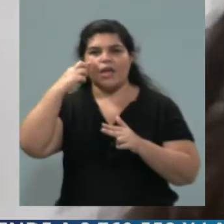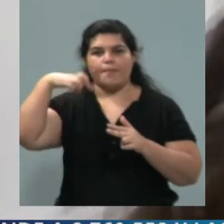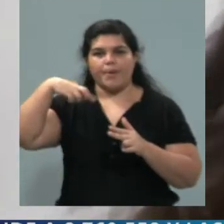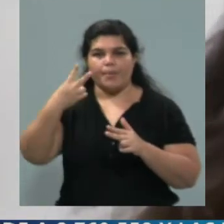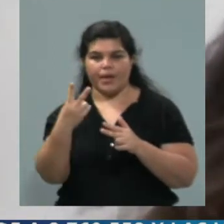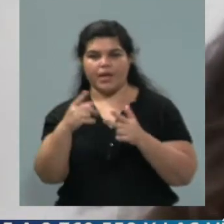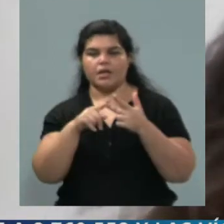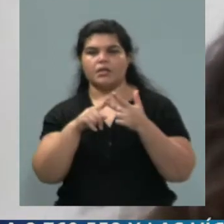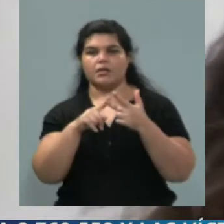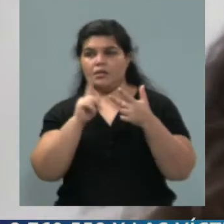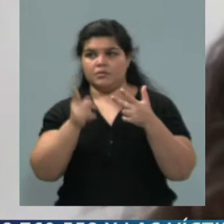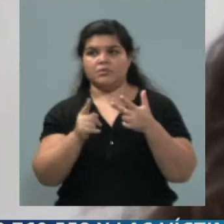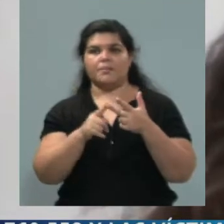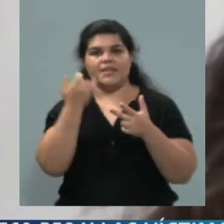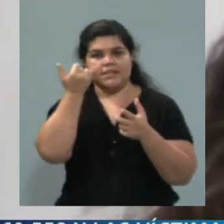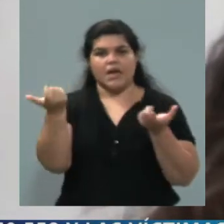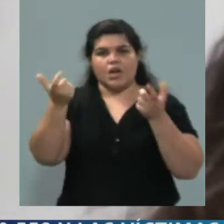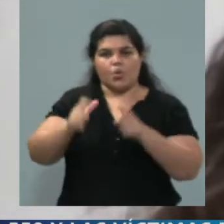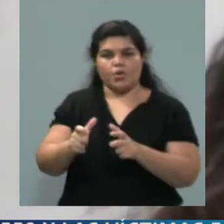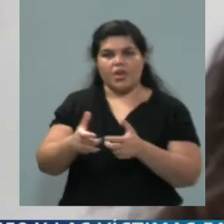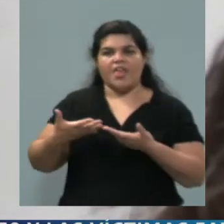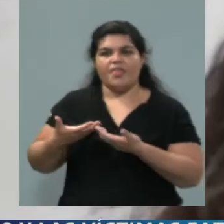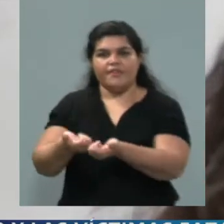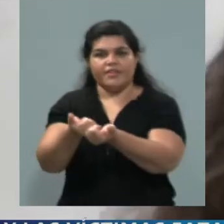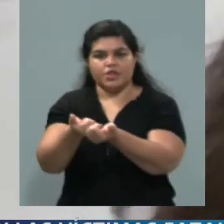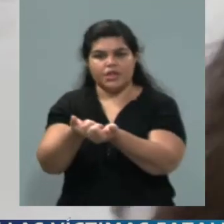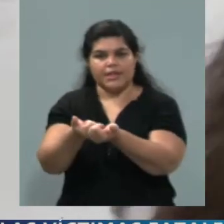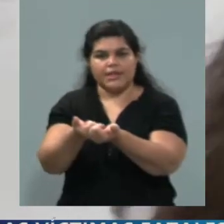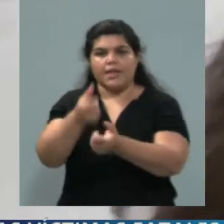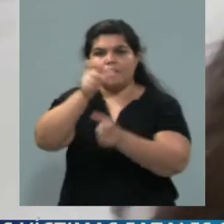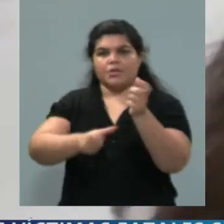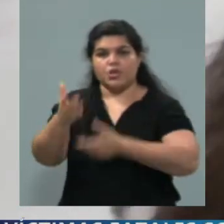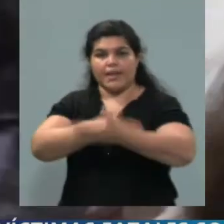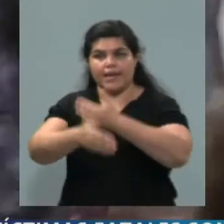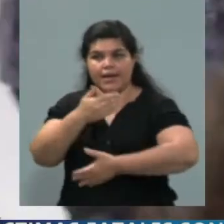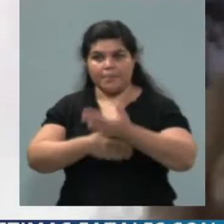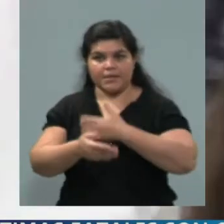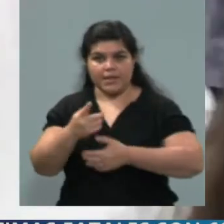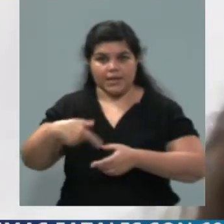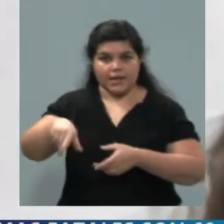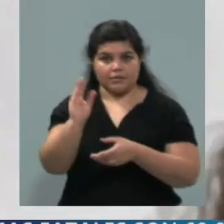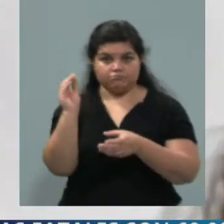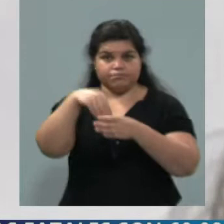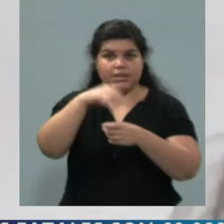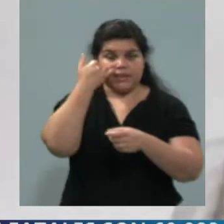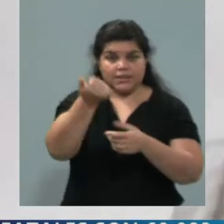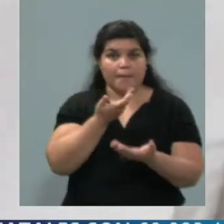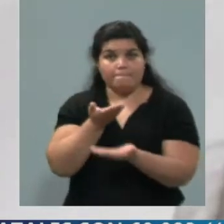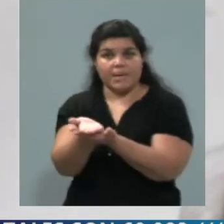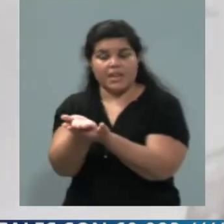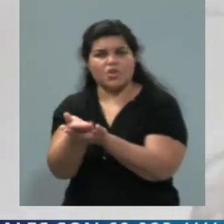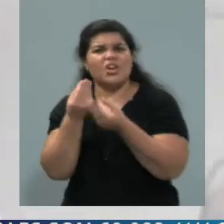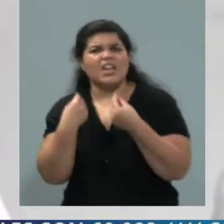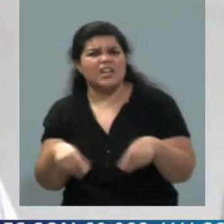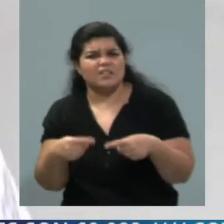esta información, y de hecho se tuvo una reunión también con la Defensoría de las Personas con Discapacidad, el pedido que tiene que ver